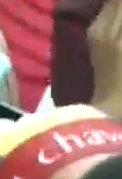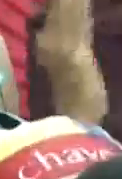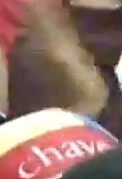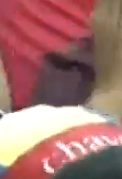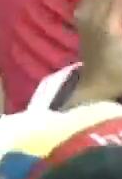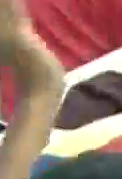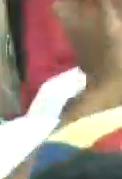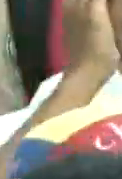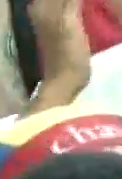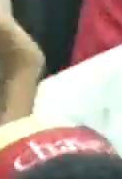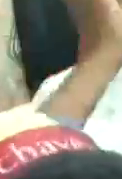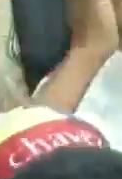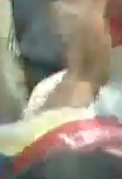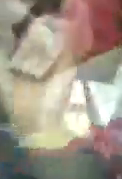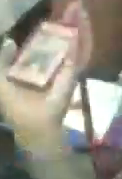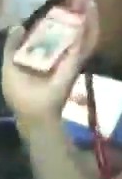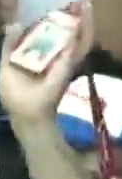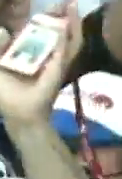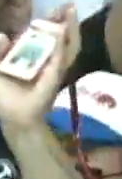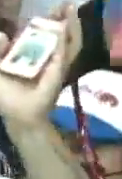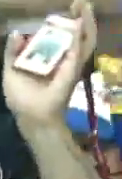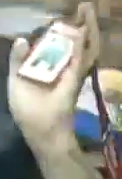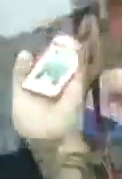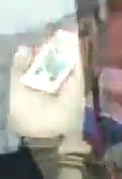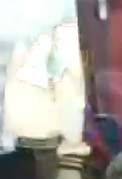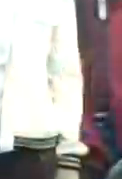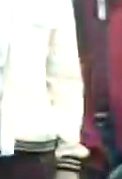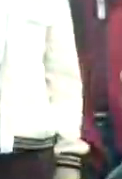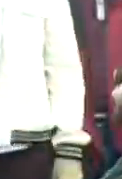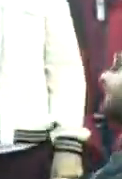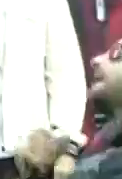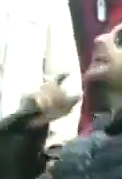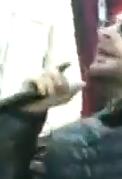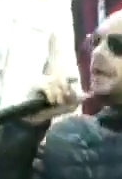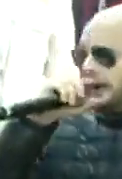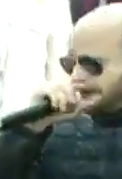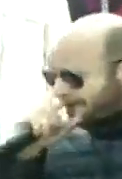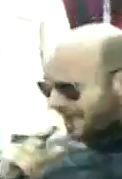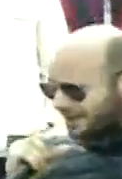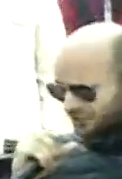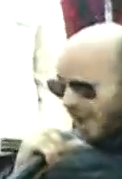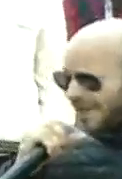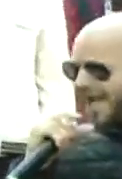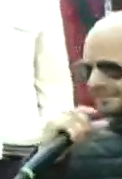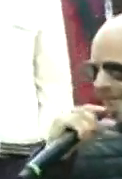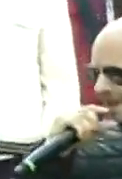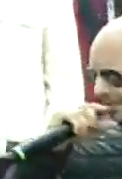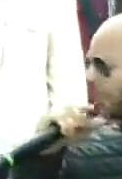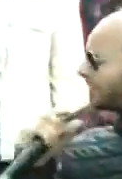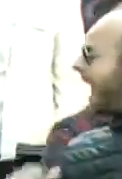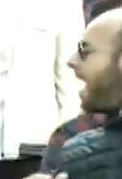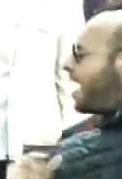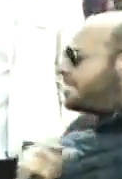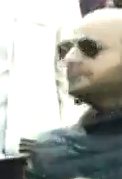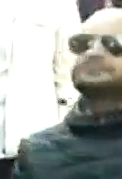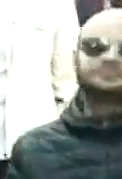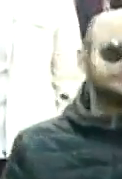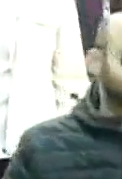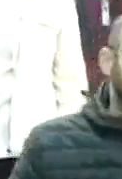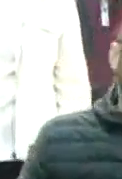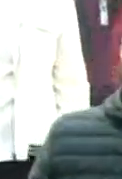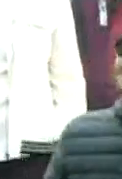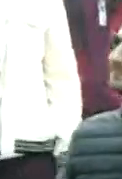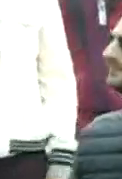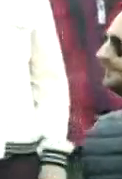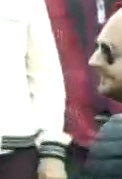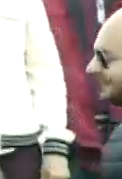Recordó que la revolución bolivariana ha construido y garantizado, además ha defendido el derecho a la educación pública gratuita y de